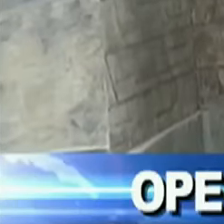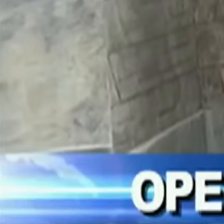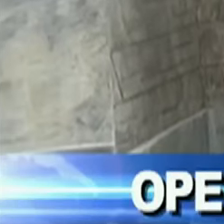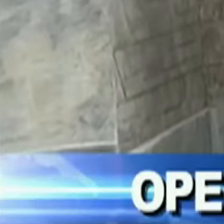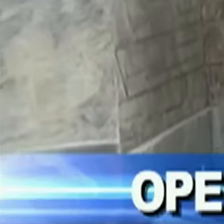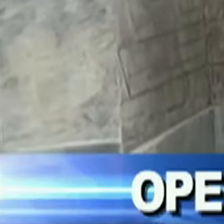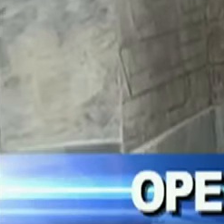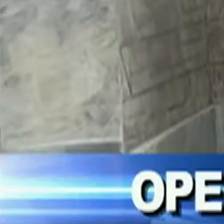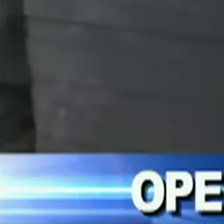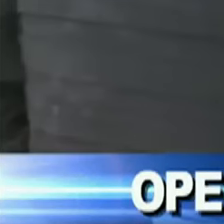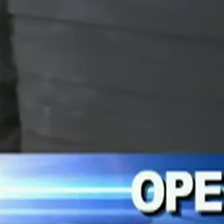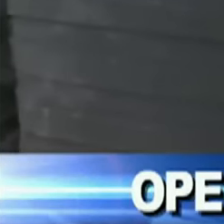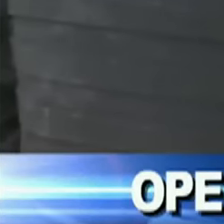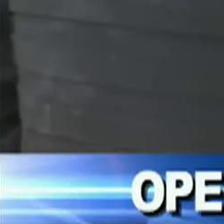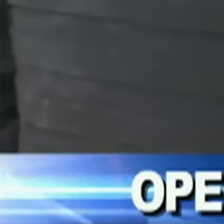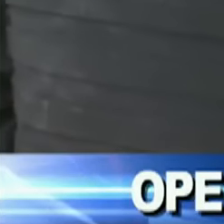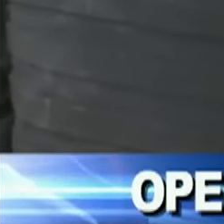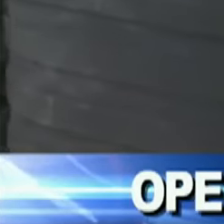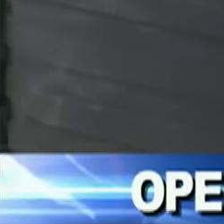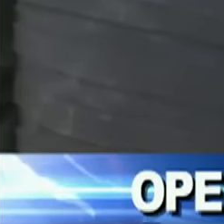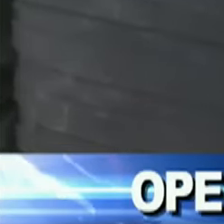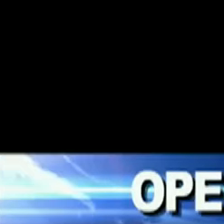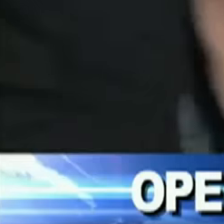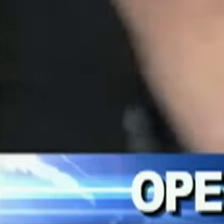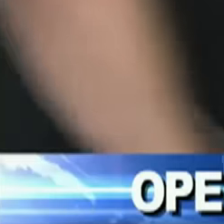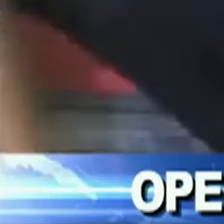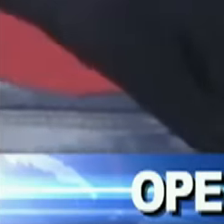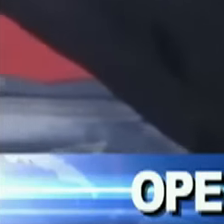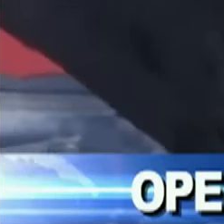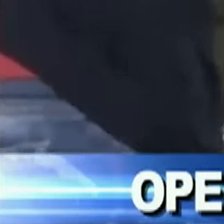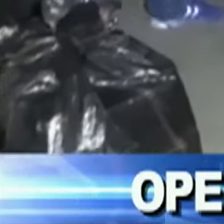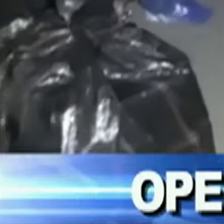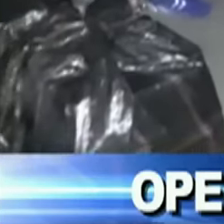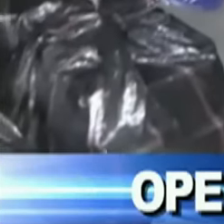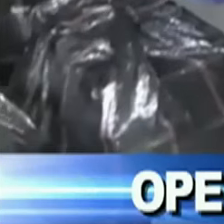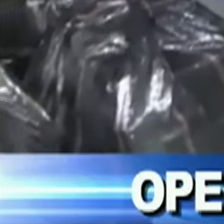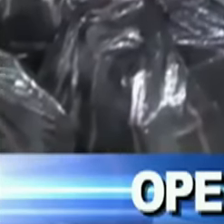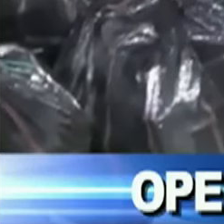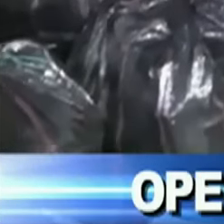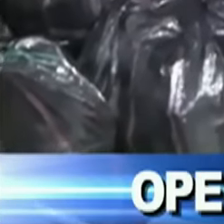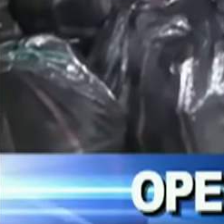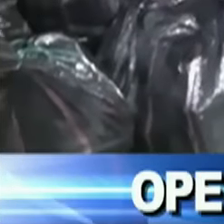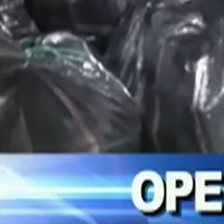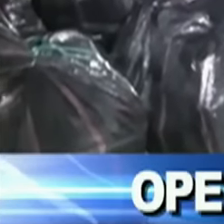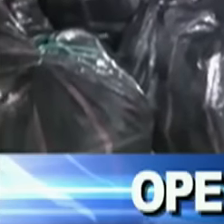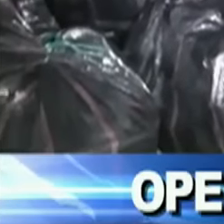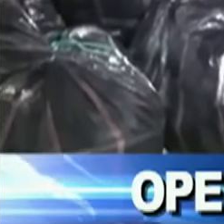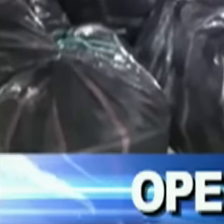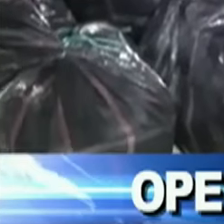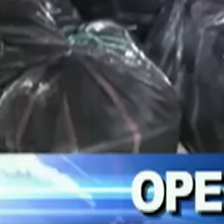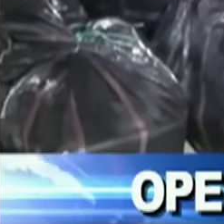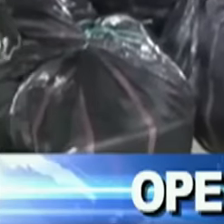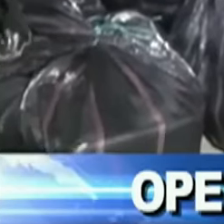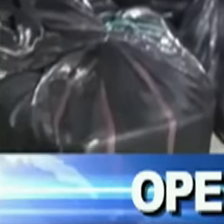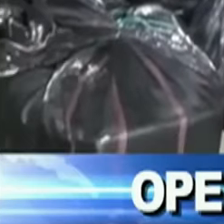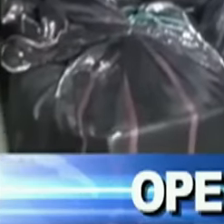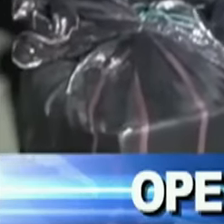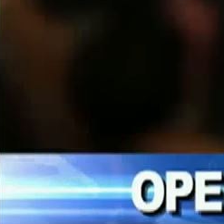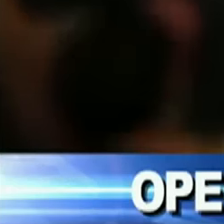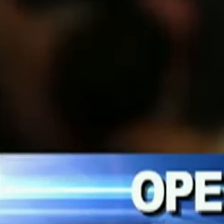Enseguida, operativo Mantarraya desarticuló una presunta red de